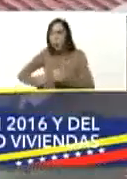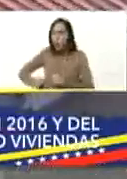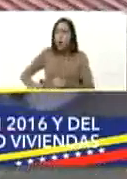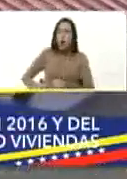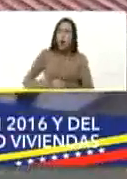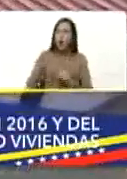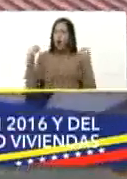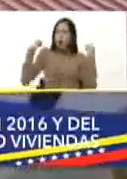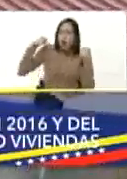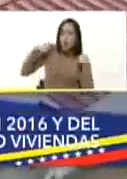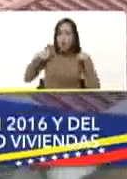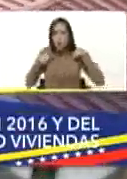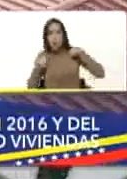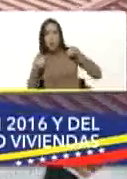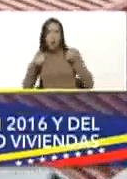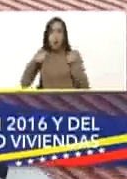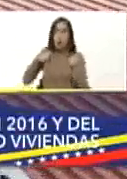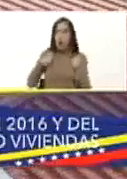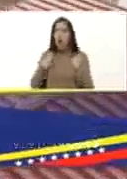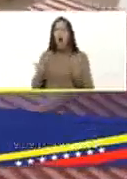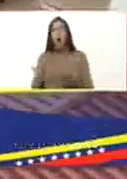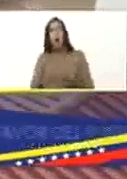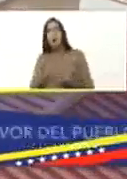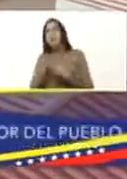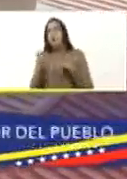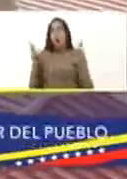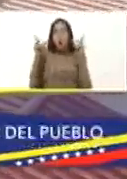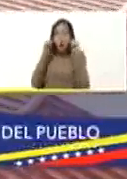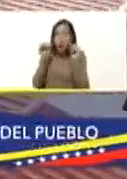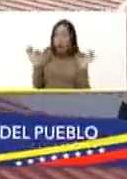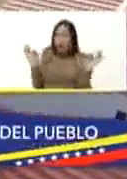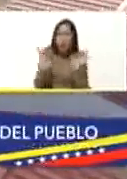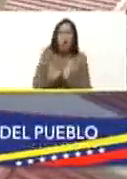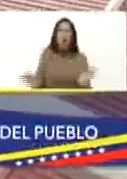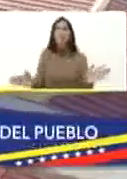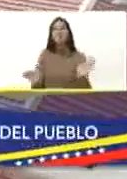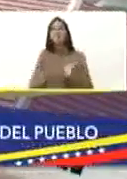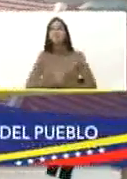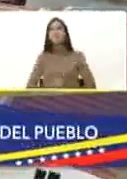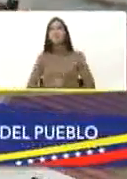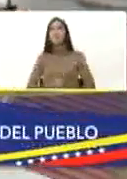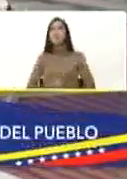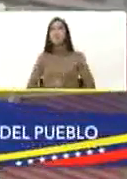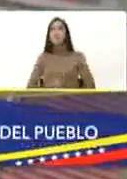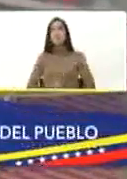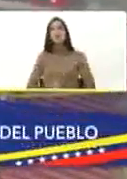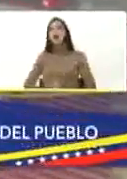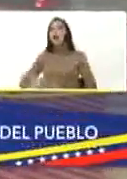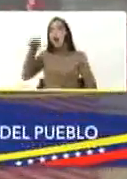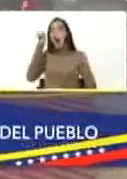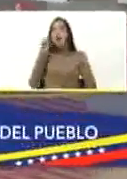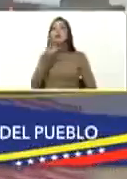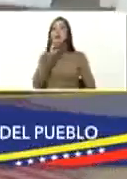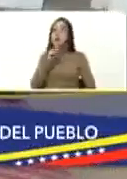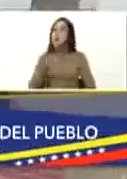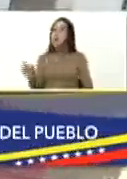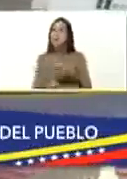uno, no lo dejan dormir, ¿ah? Luego aprenden a hablar y qué